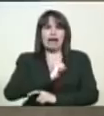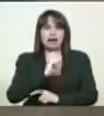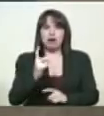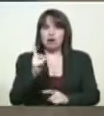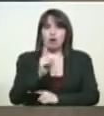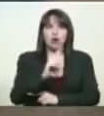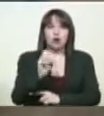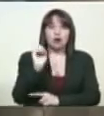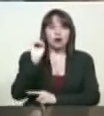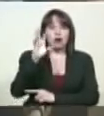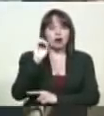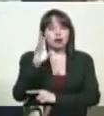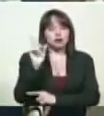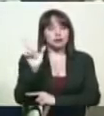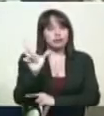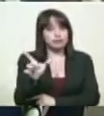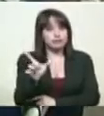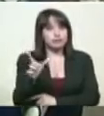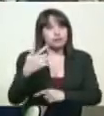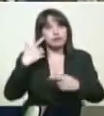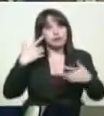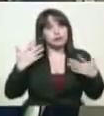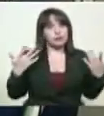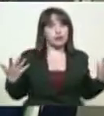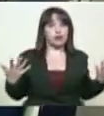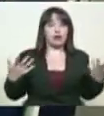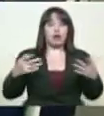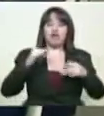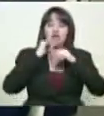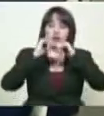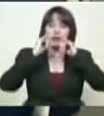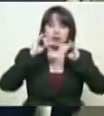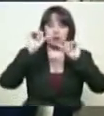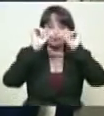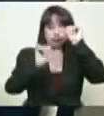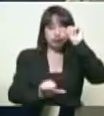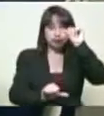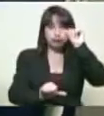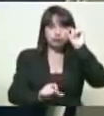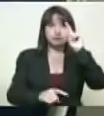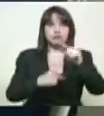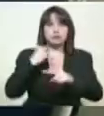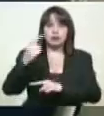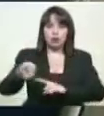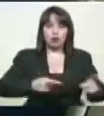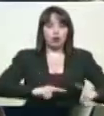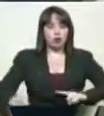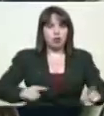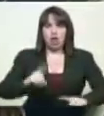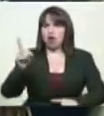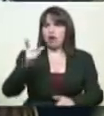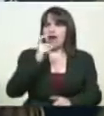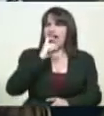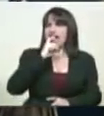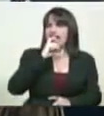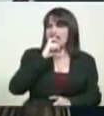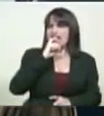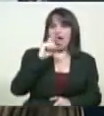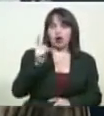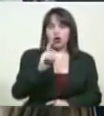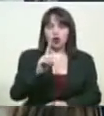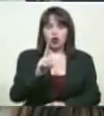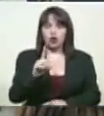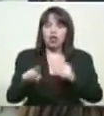congreso del partido y bueno de los detalles que siempre debemos avanzar en coordinación no se pongan celos ni celos